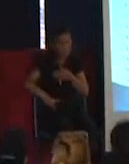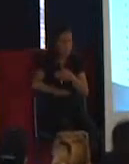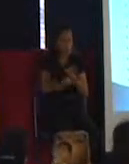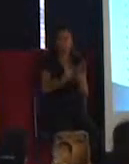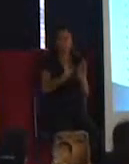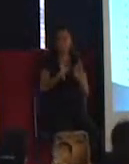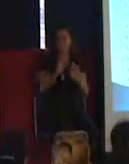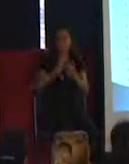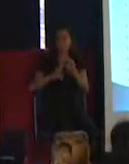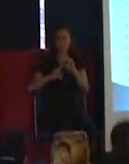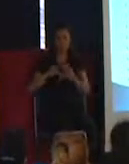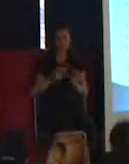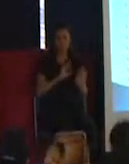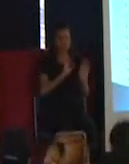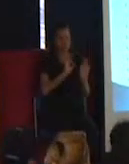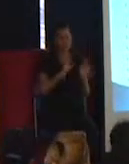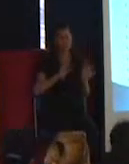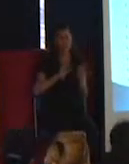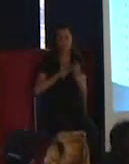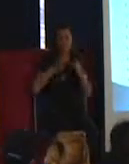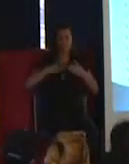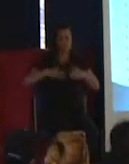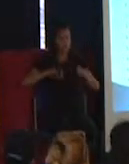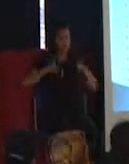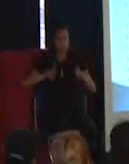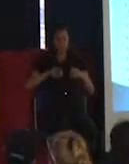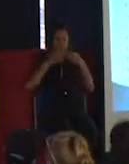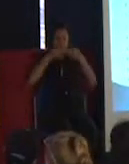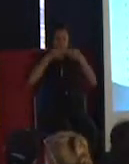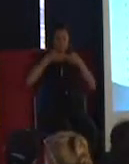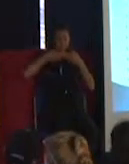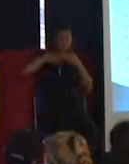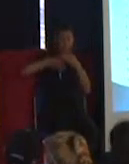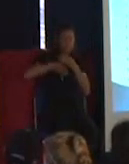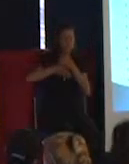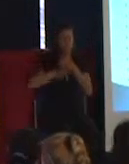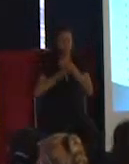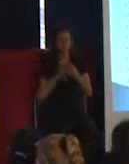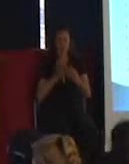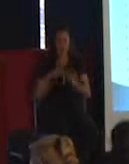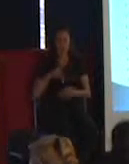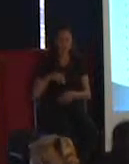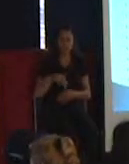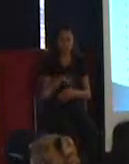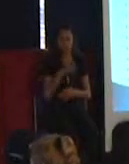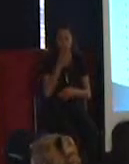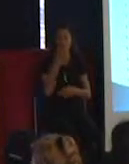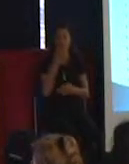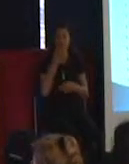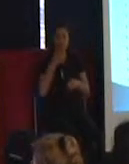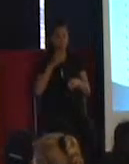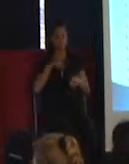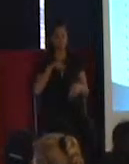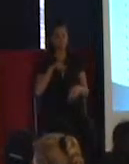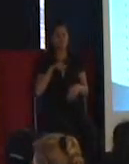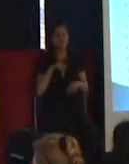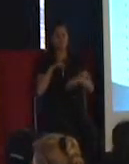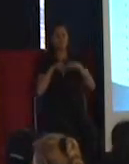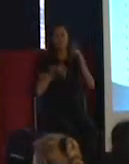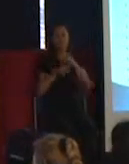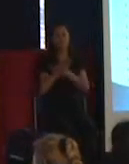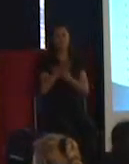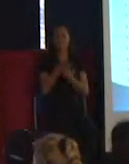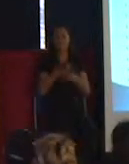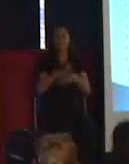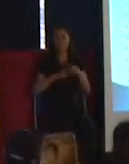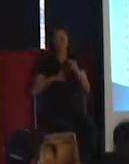persona con discapacidad tenga algún inconveniente o se le dificulte su entrada a las instituciones